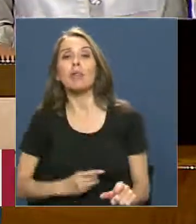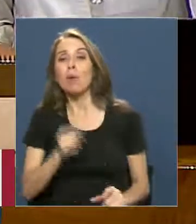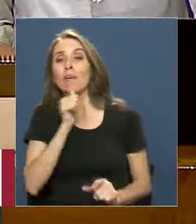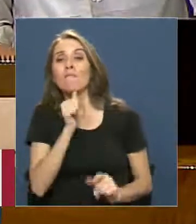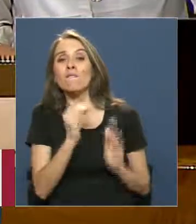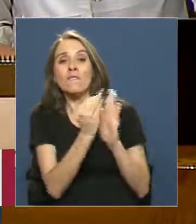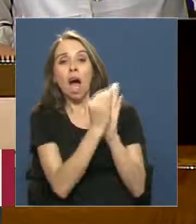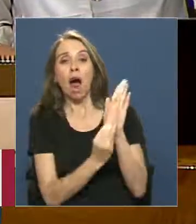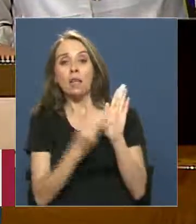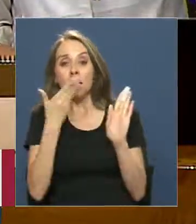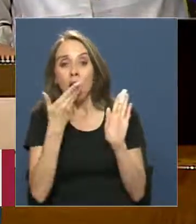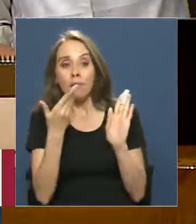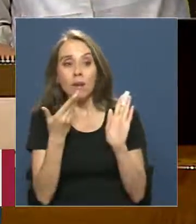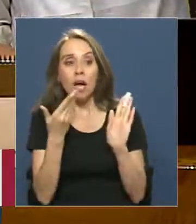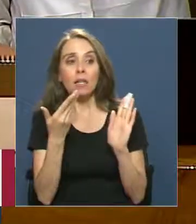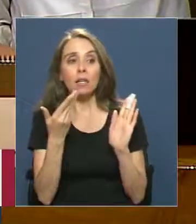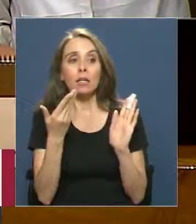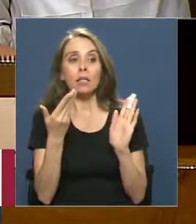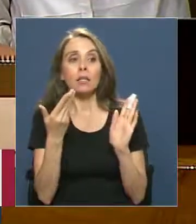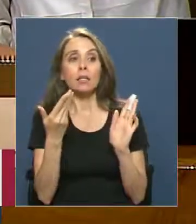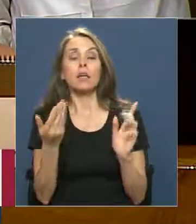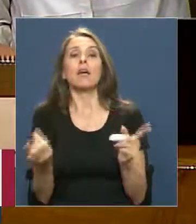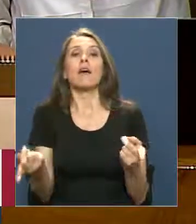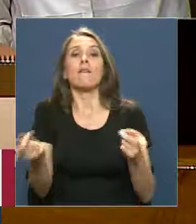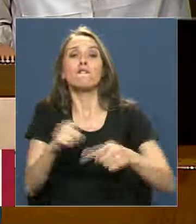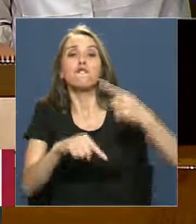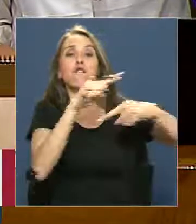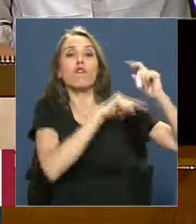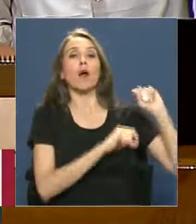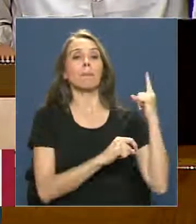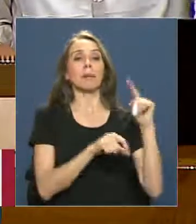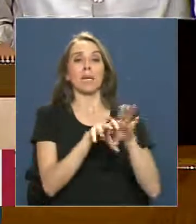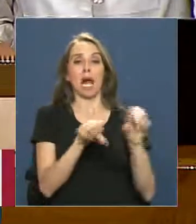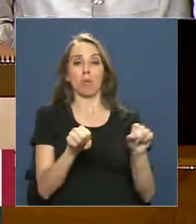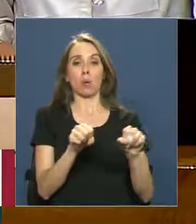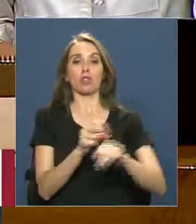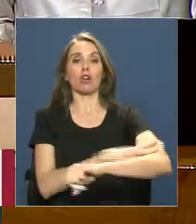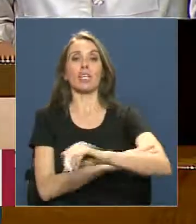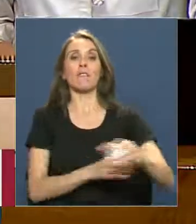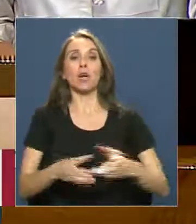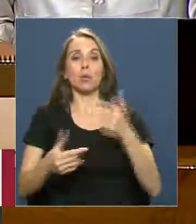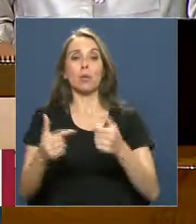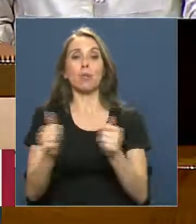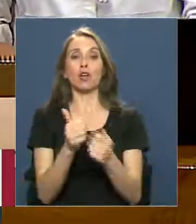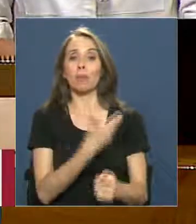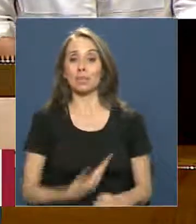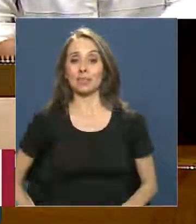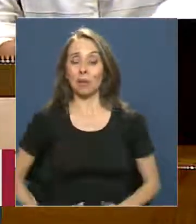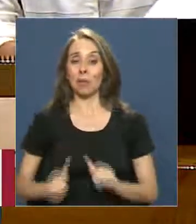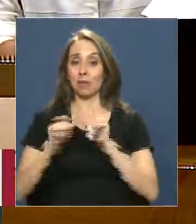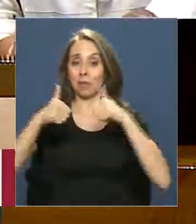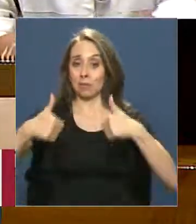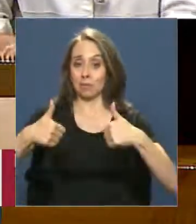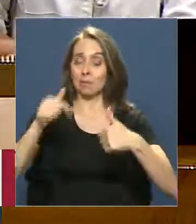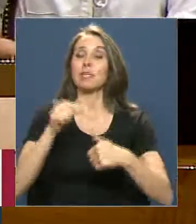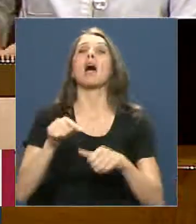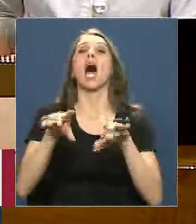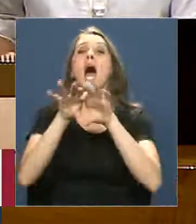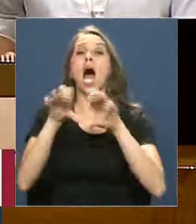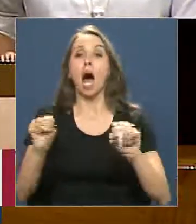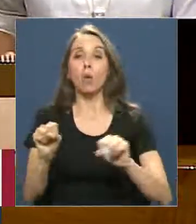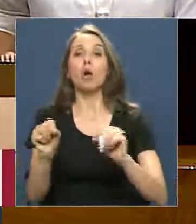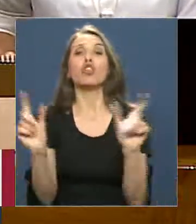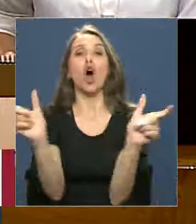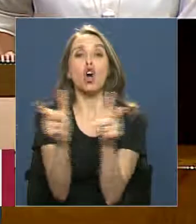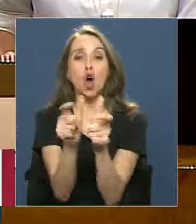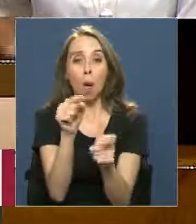tanto, regresamos al acuerdo que está vigente de comités. Y el acuerdo de comités es los